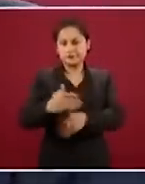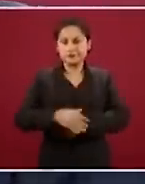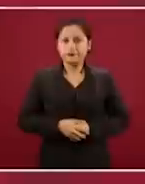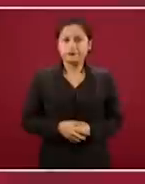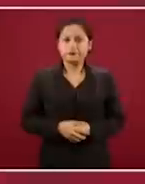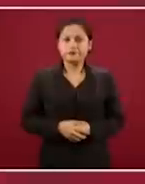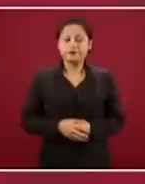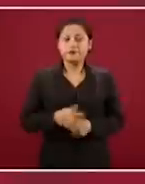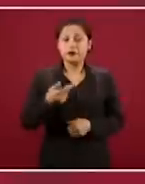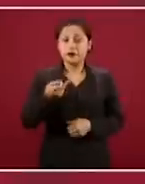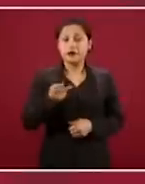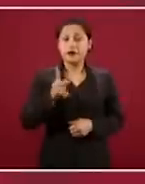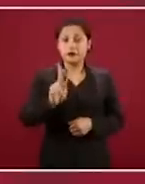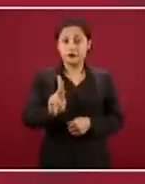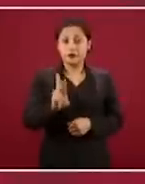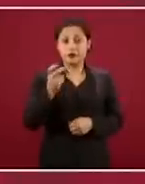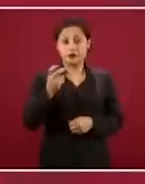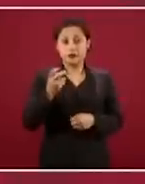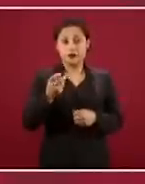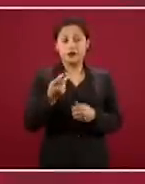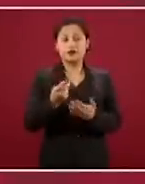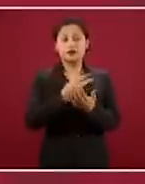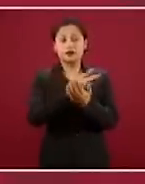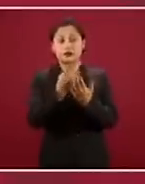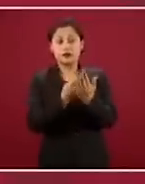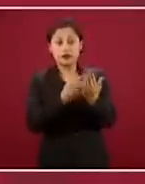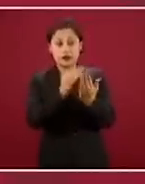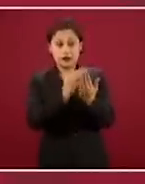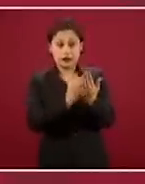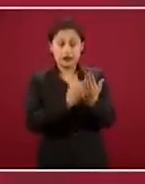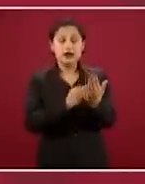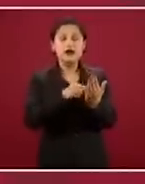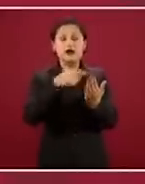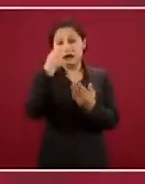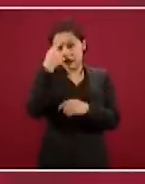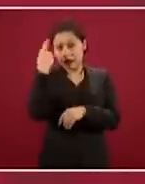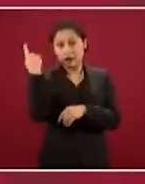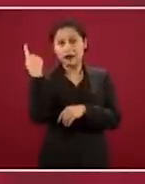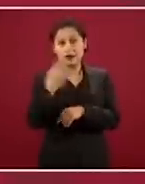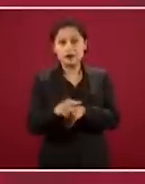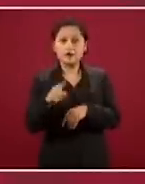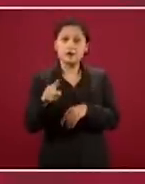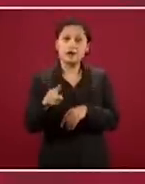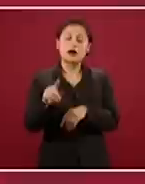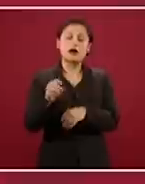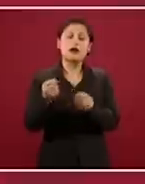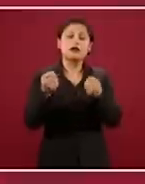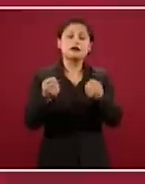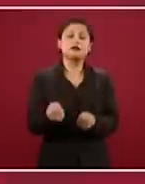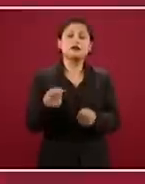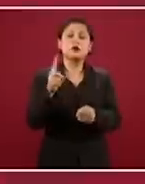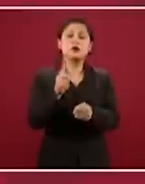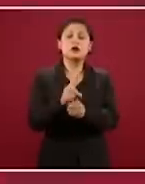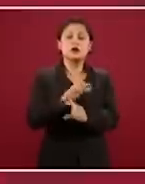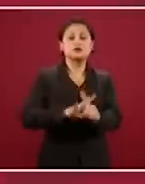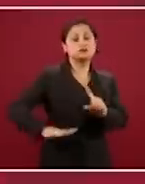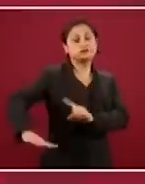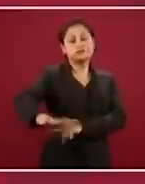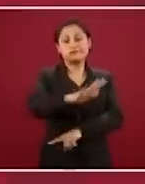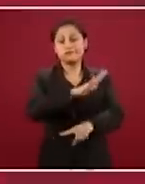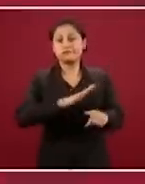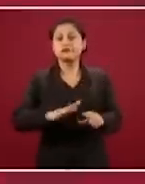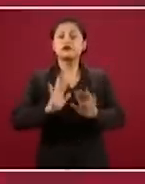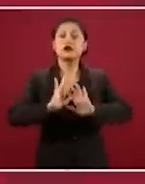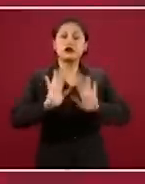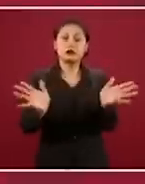este plan de fortalecimiento de la Guardia Nacional para garantizar la seguridad pública se ha hecho